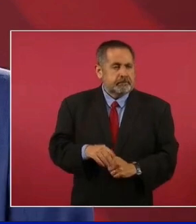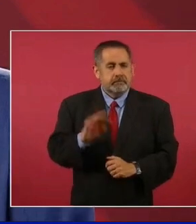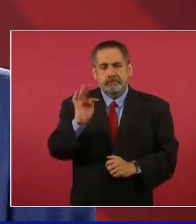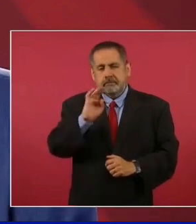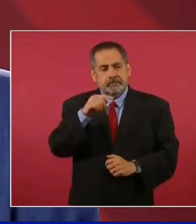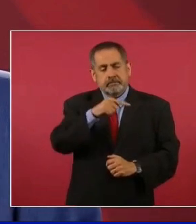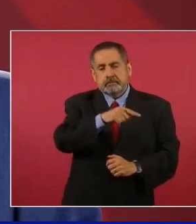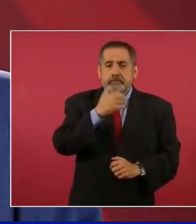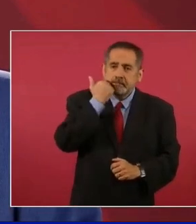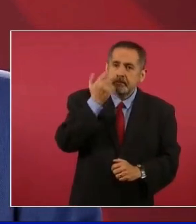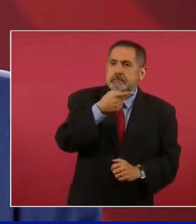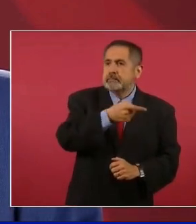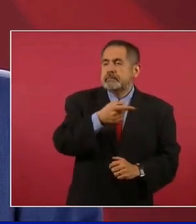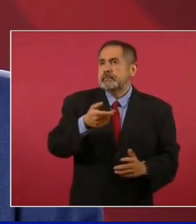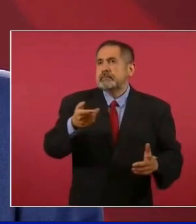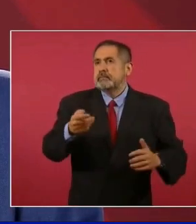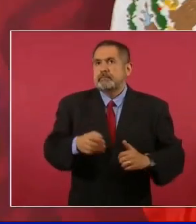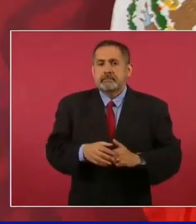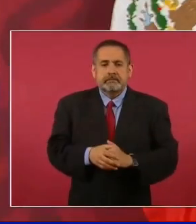Quisieran